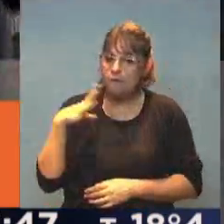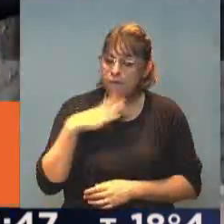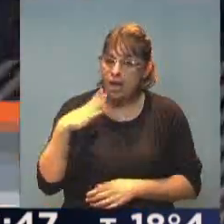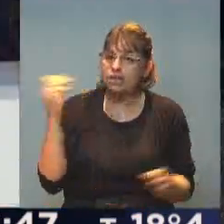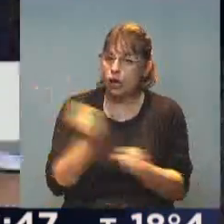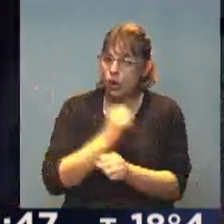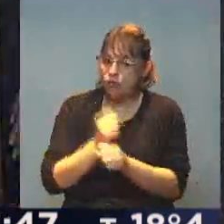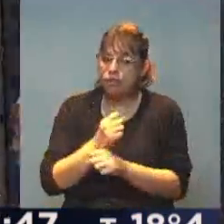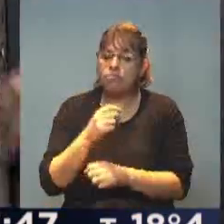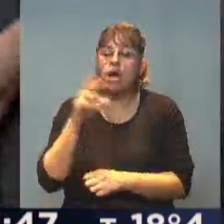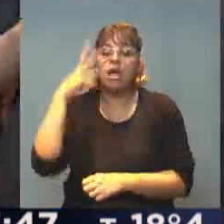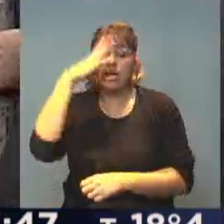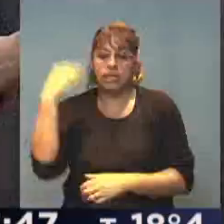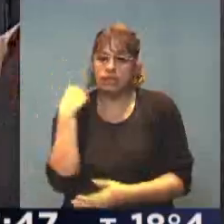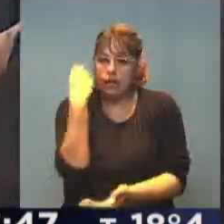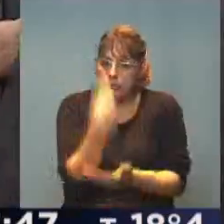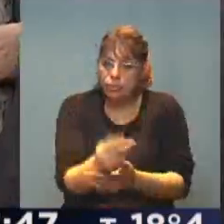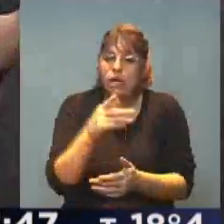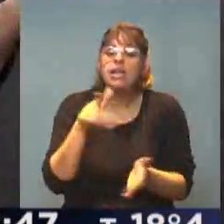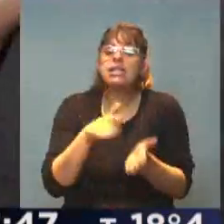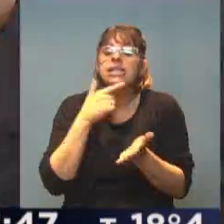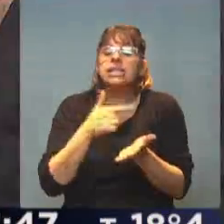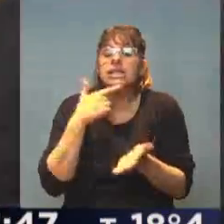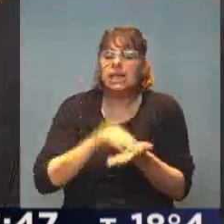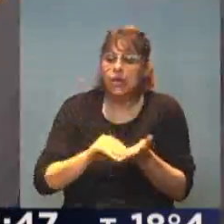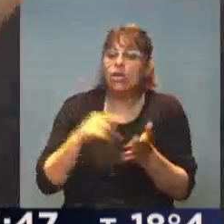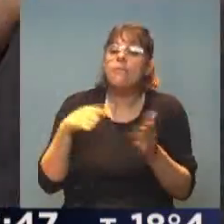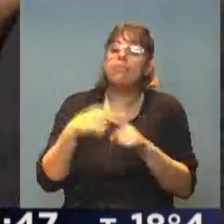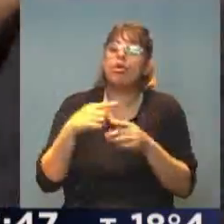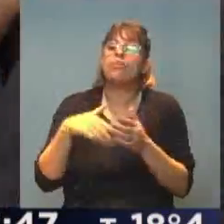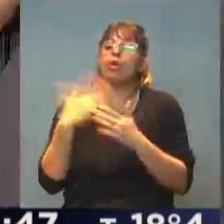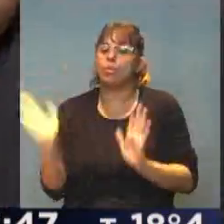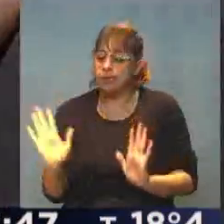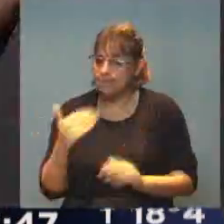confirmó si se postulará como senadora por la provincia de buenos aires